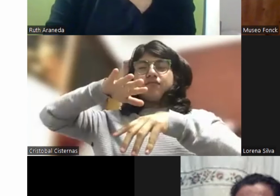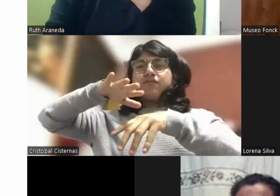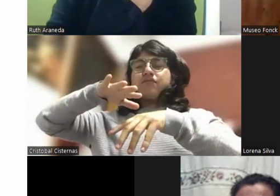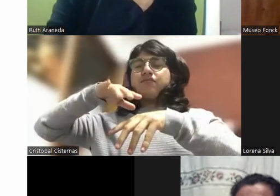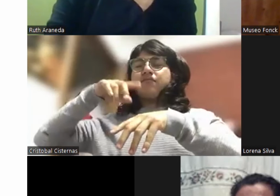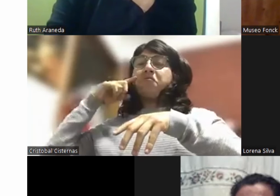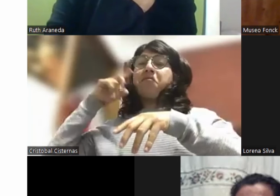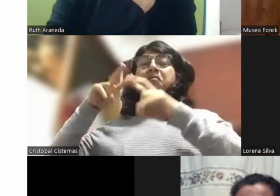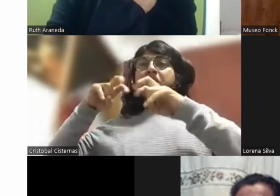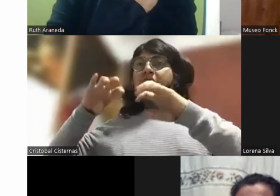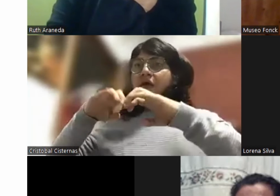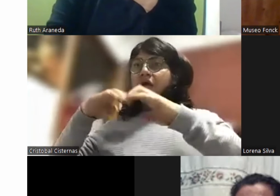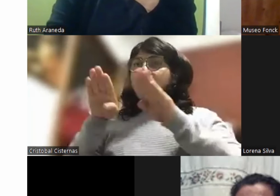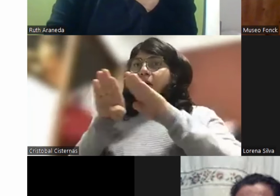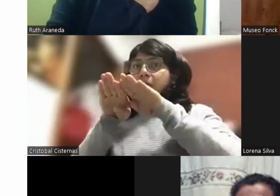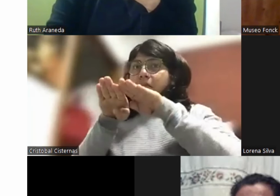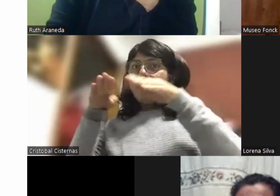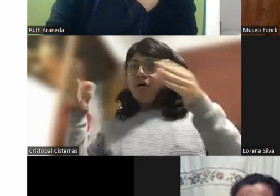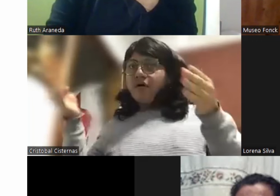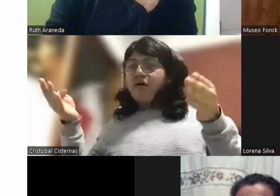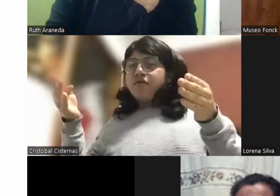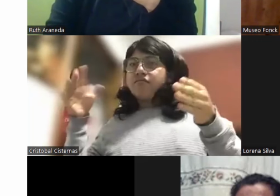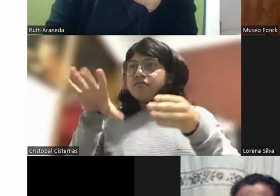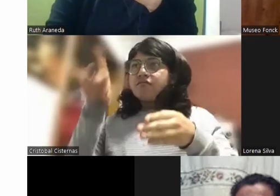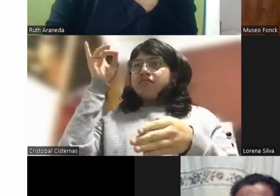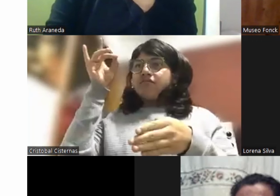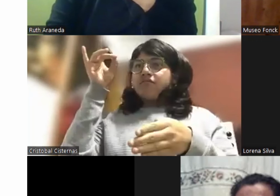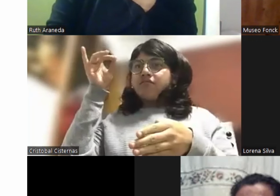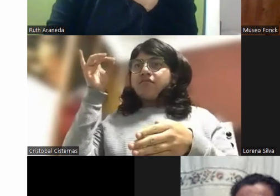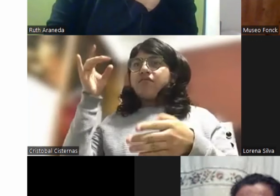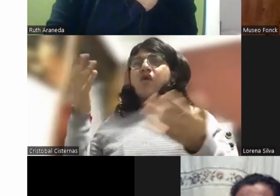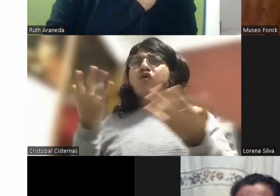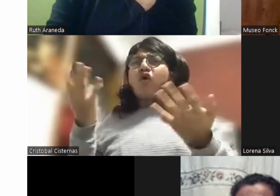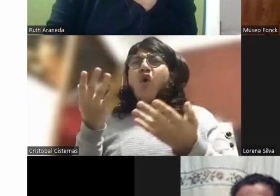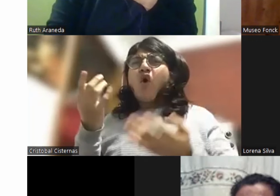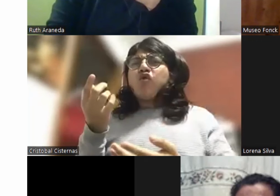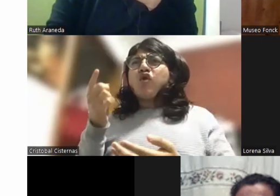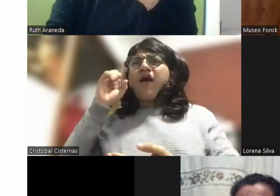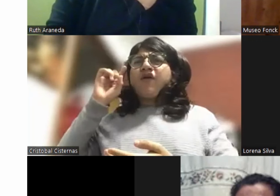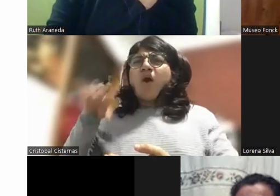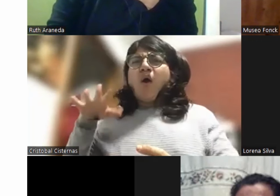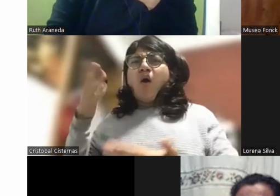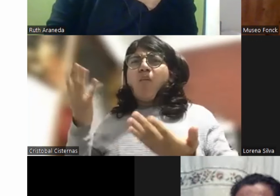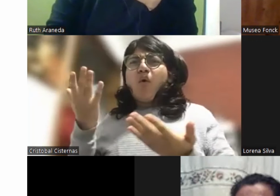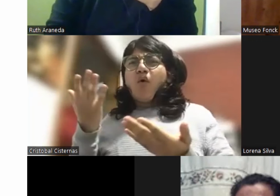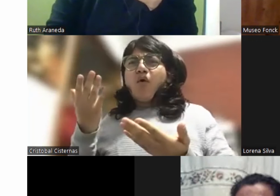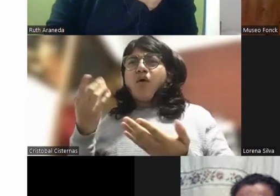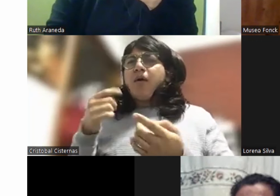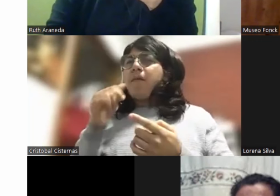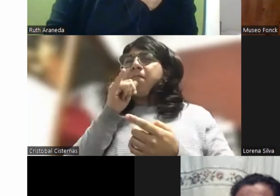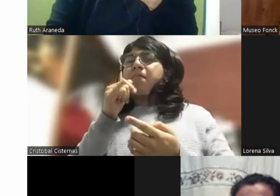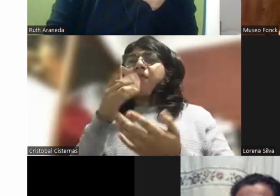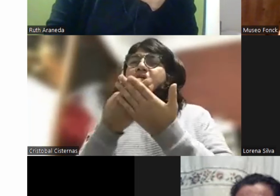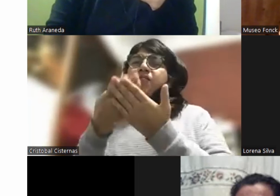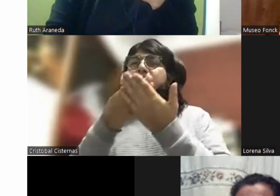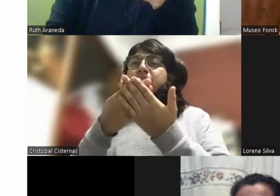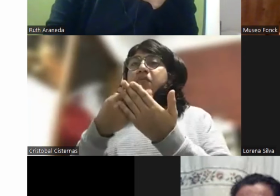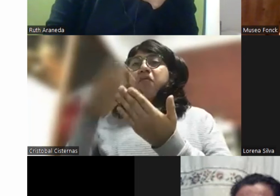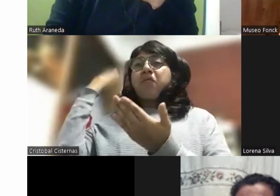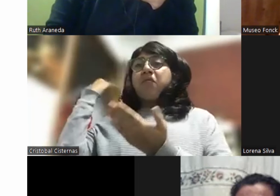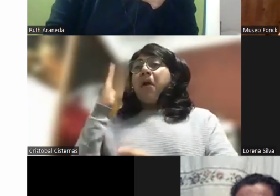hallazgos antiguos ahí en la Tierra? Cuando se abre eso y se encuentra algo, ¿cómo